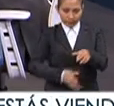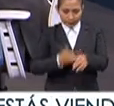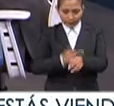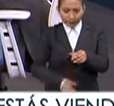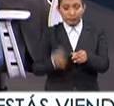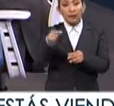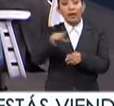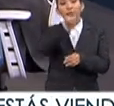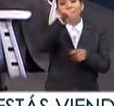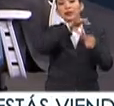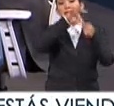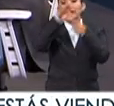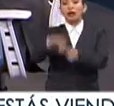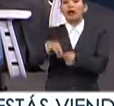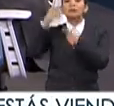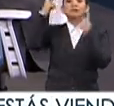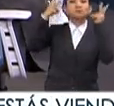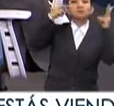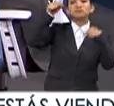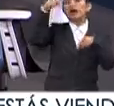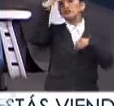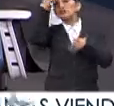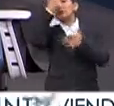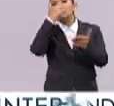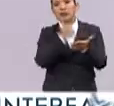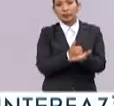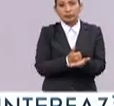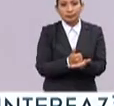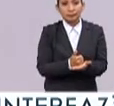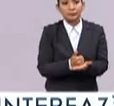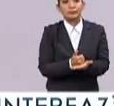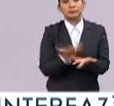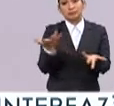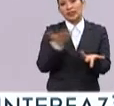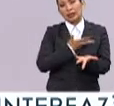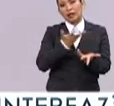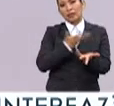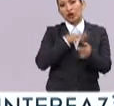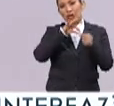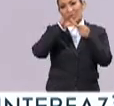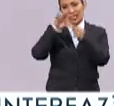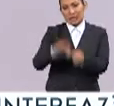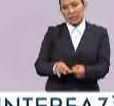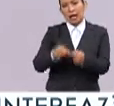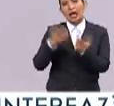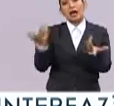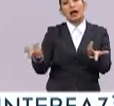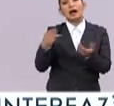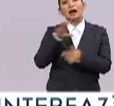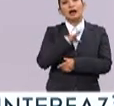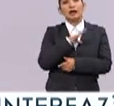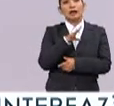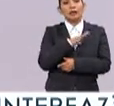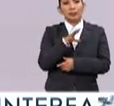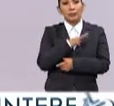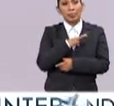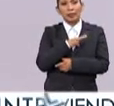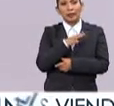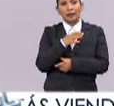y de ahí nos llevaban a tours para conocer la ciudad éste teníamos unos guías y nos llevaban estaba